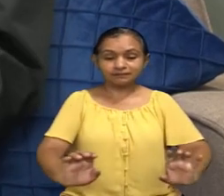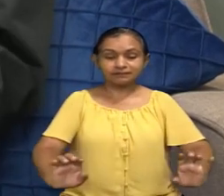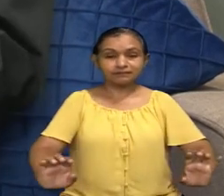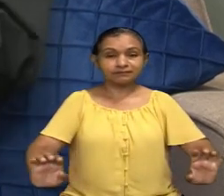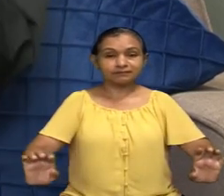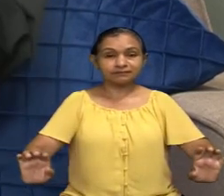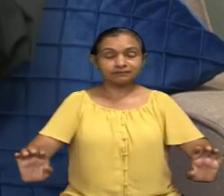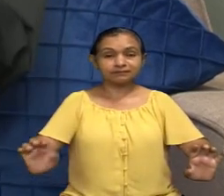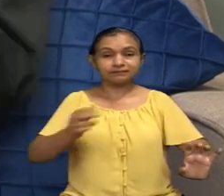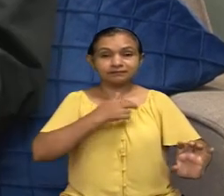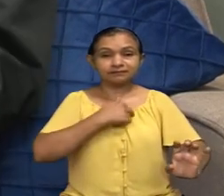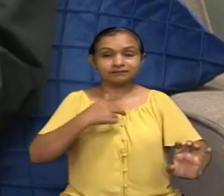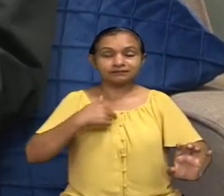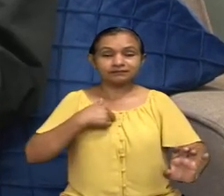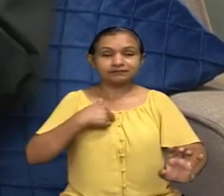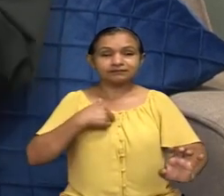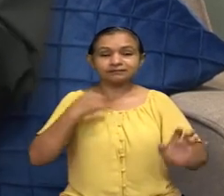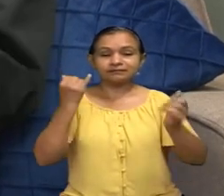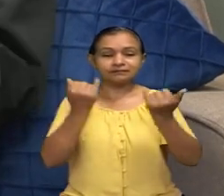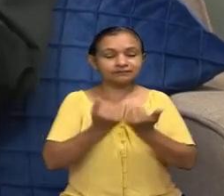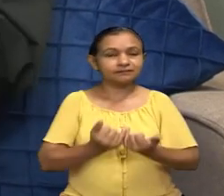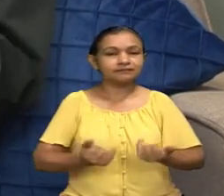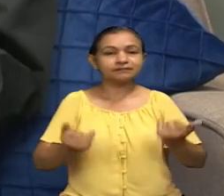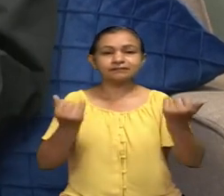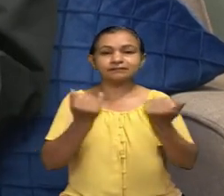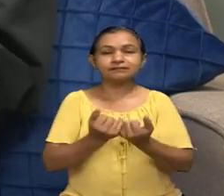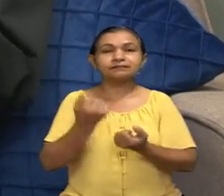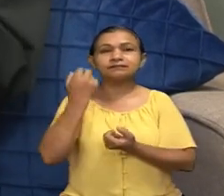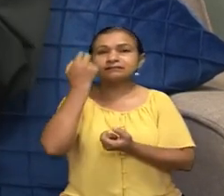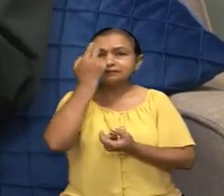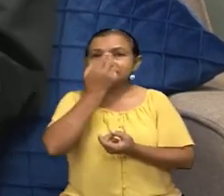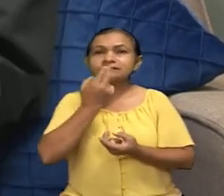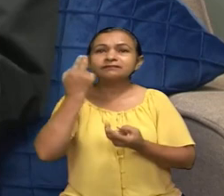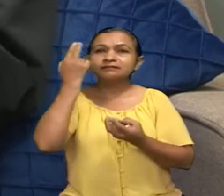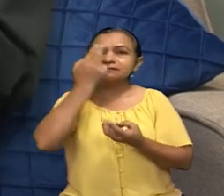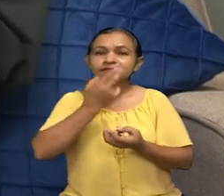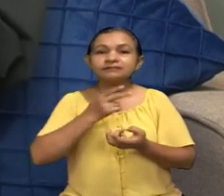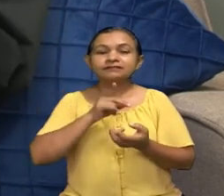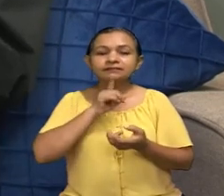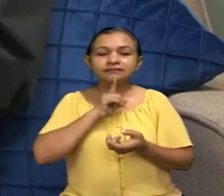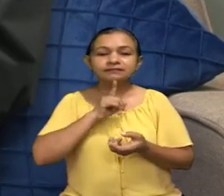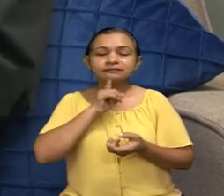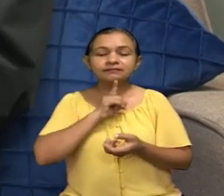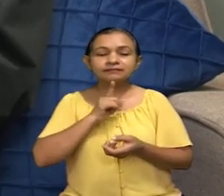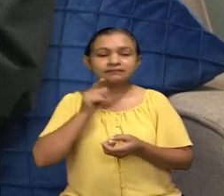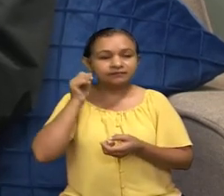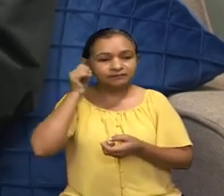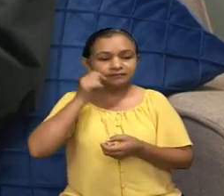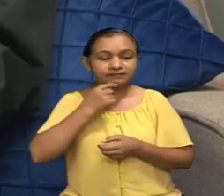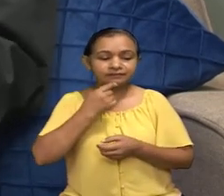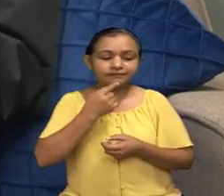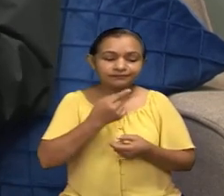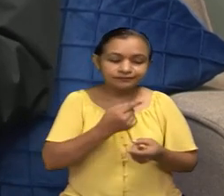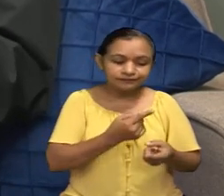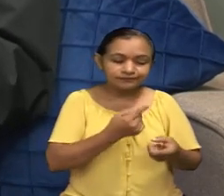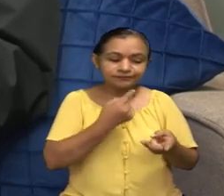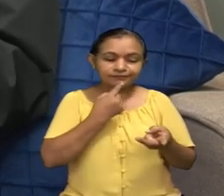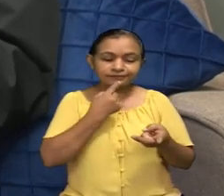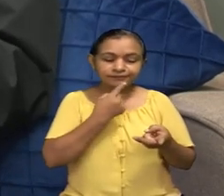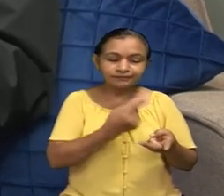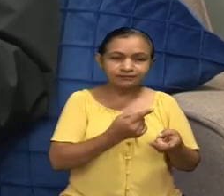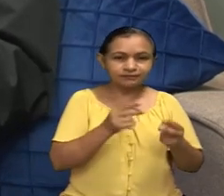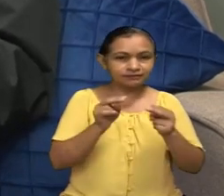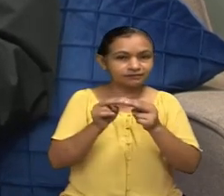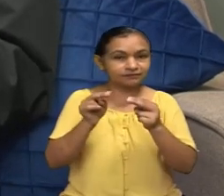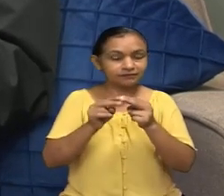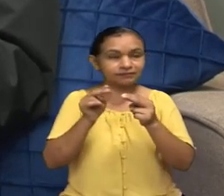hacíamos decenas de veces la misma pregunta y ellos tenían la paciencia para respondernos. Entonces, la relación con